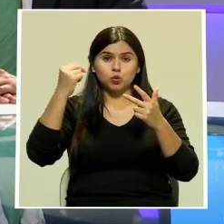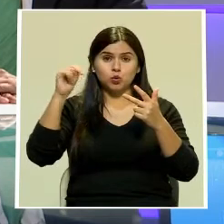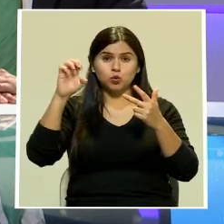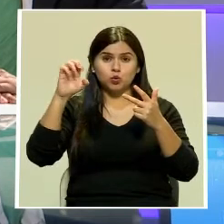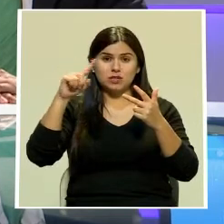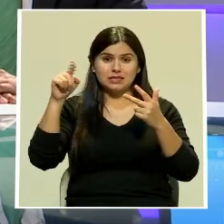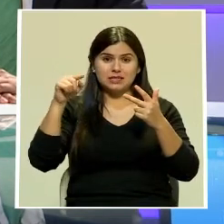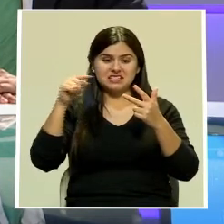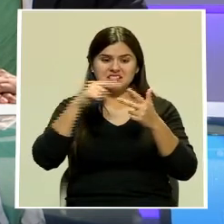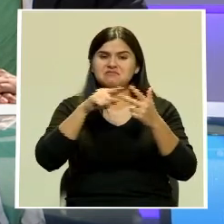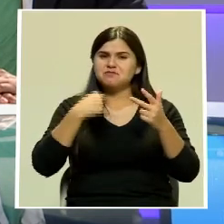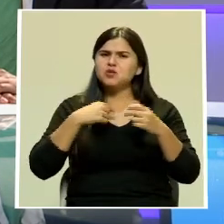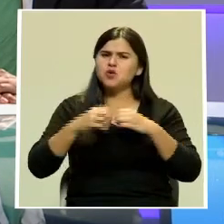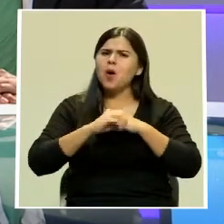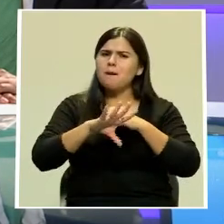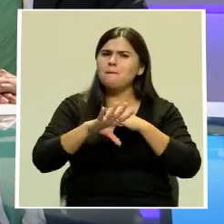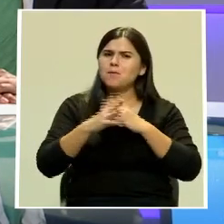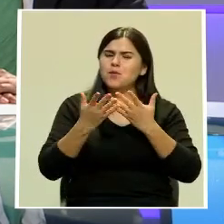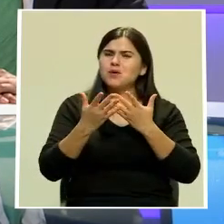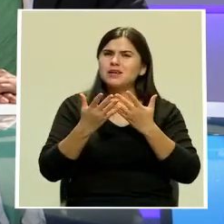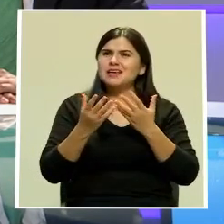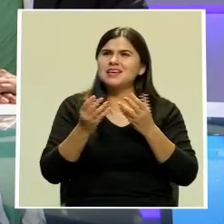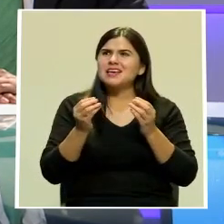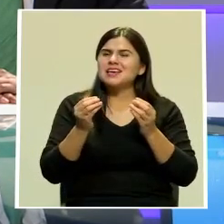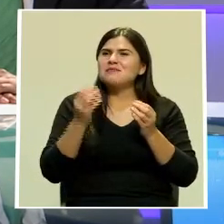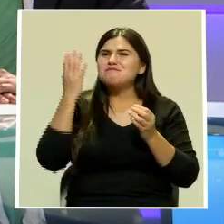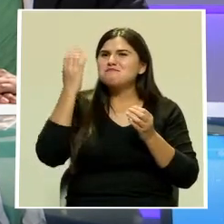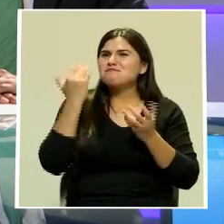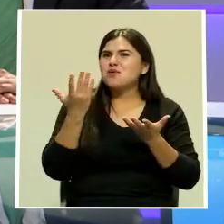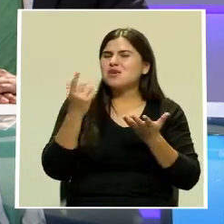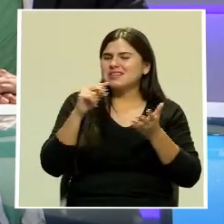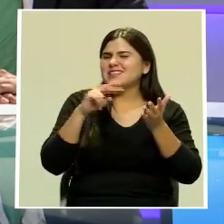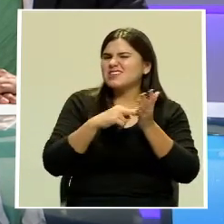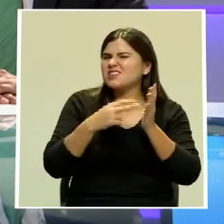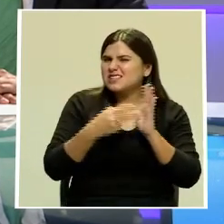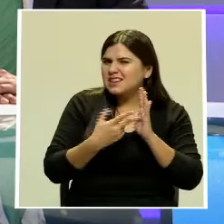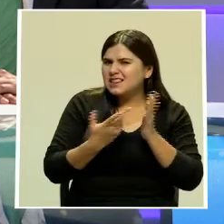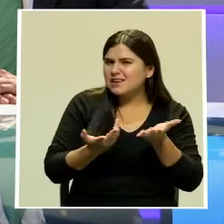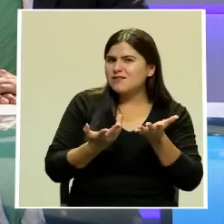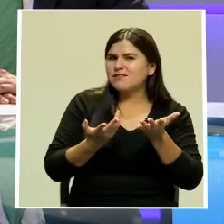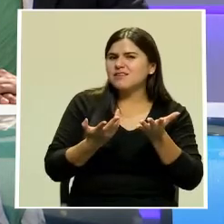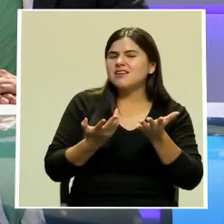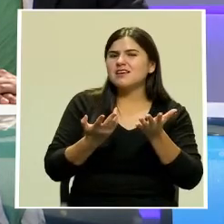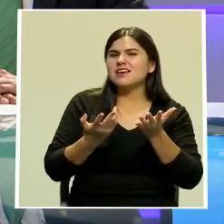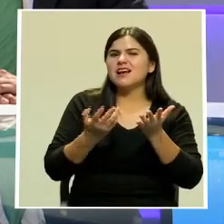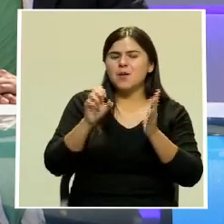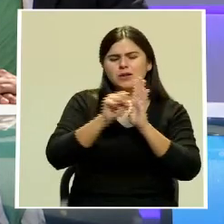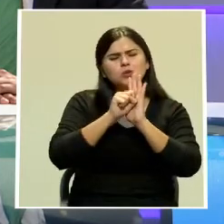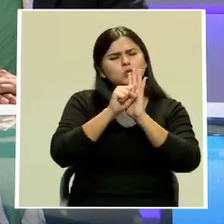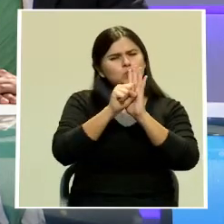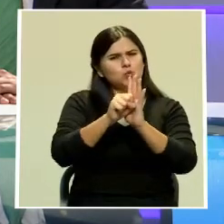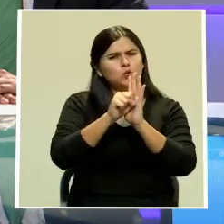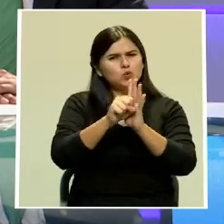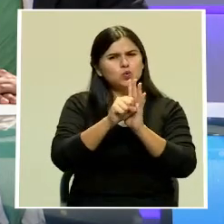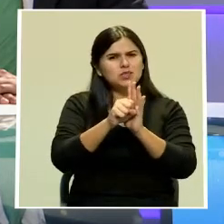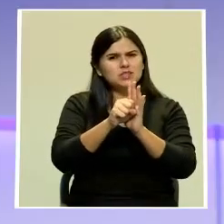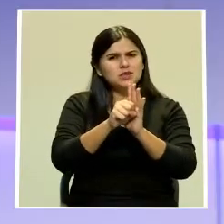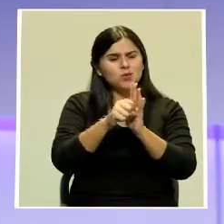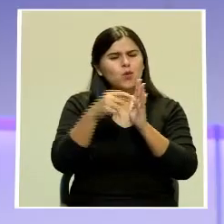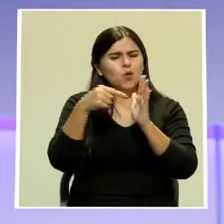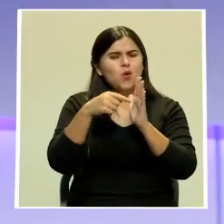publiqué histórica y la publiqué más que nada por lo que significa en cuanto a símbolo de capacidad de